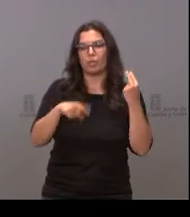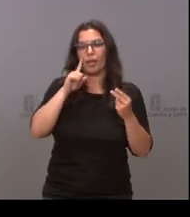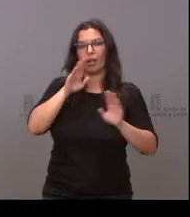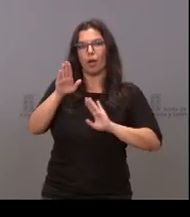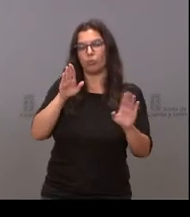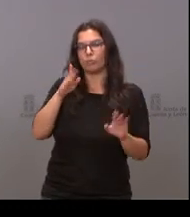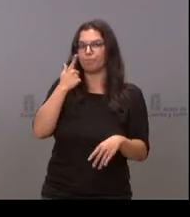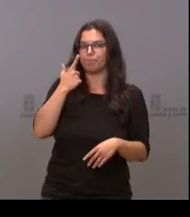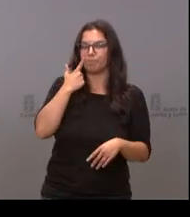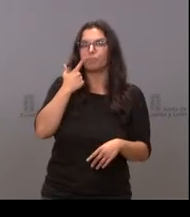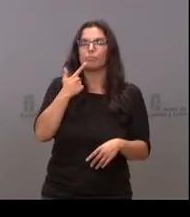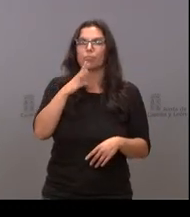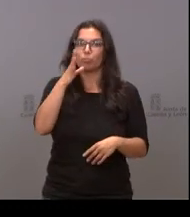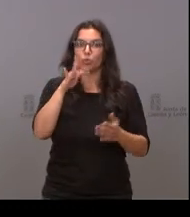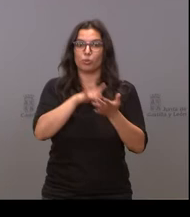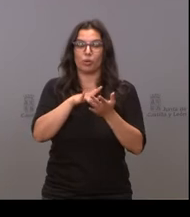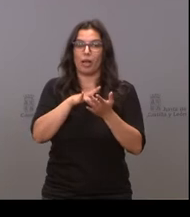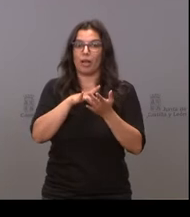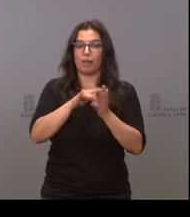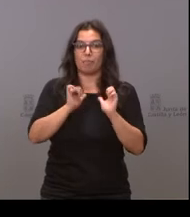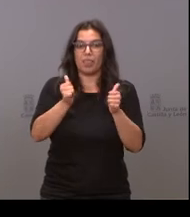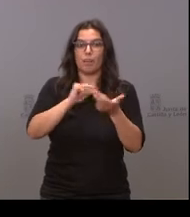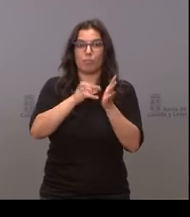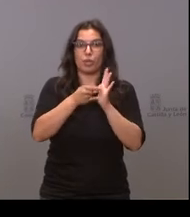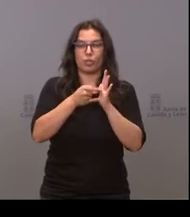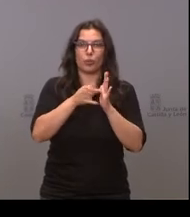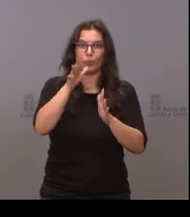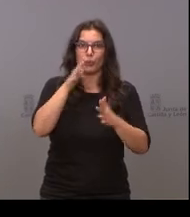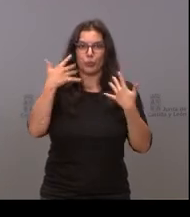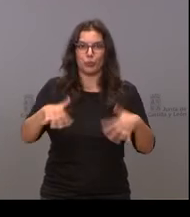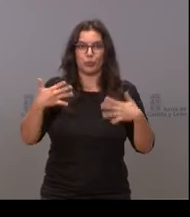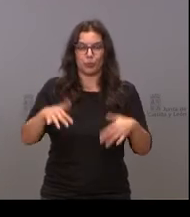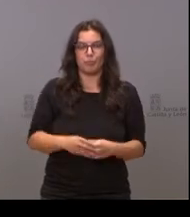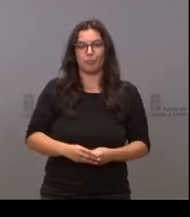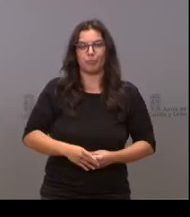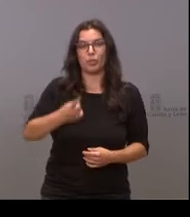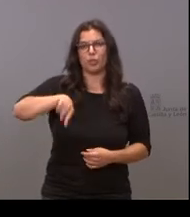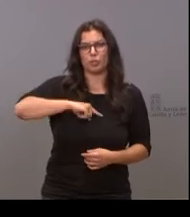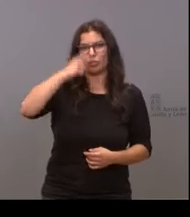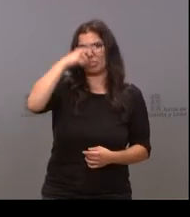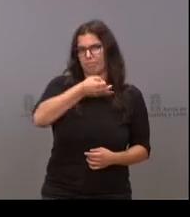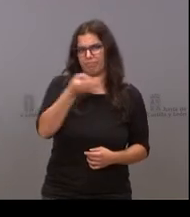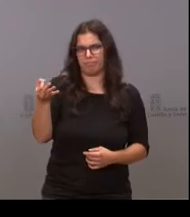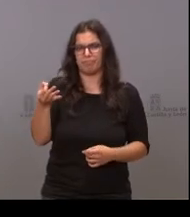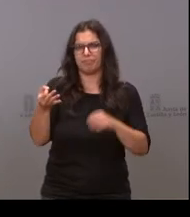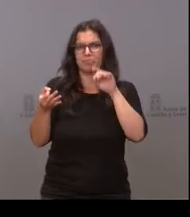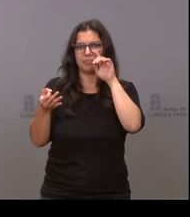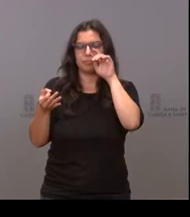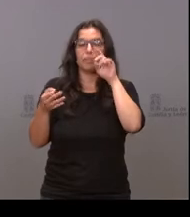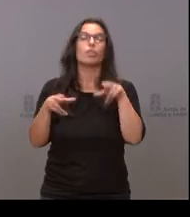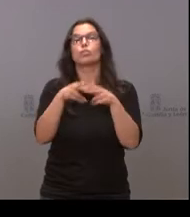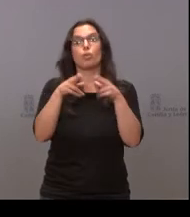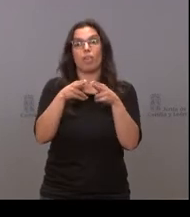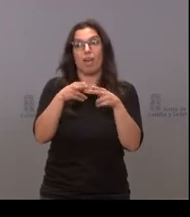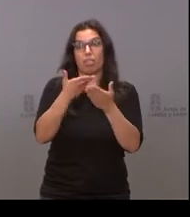prudencia que exige al enfrentarse a un proyecto de estas dimensiones sabemos perfectamente que una sociedad como la